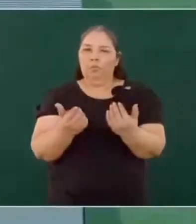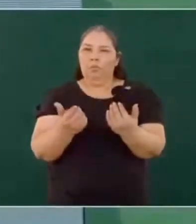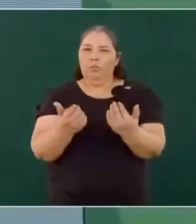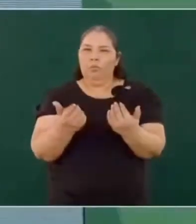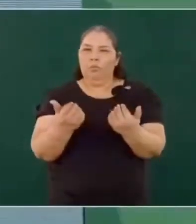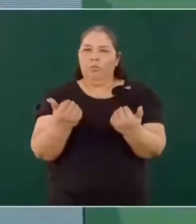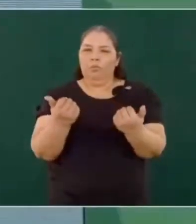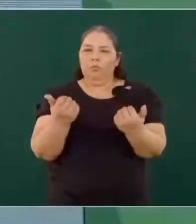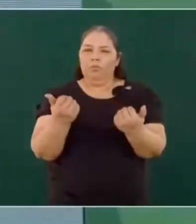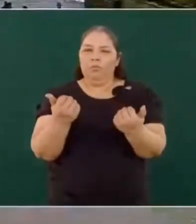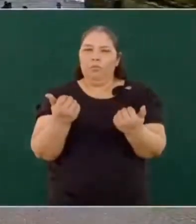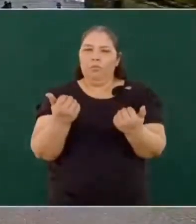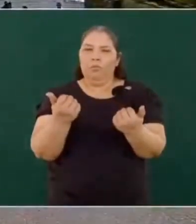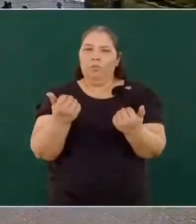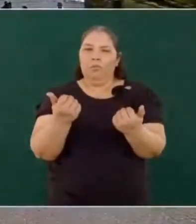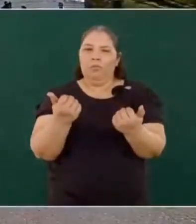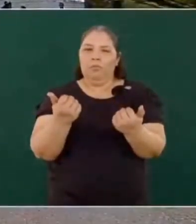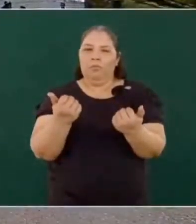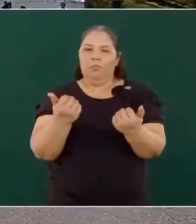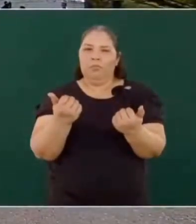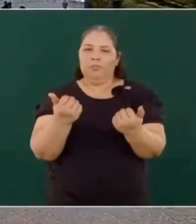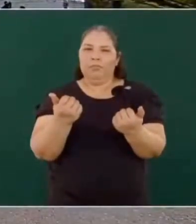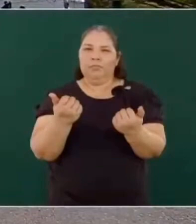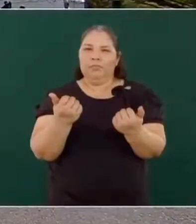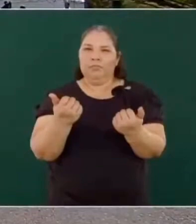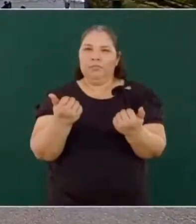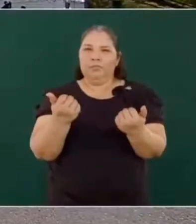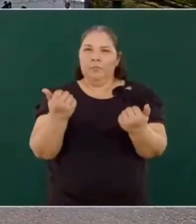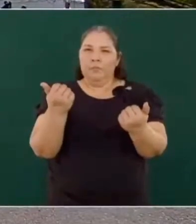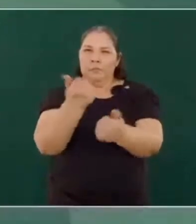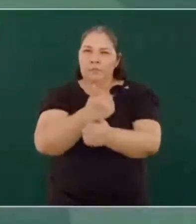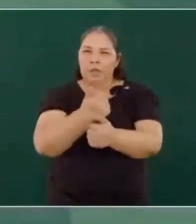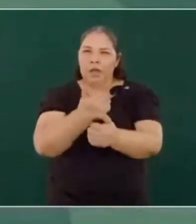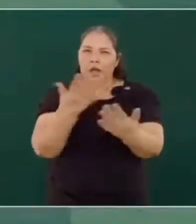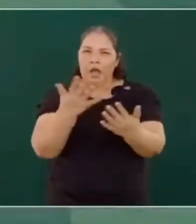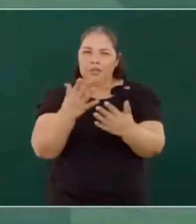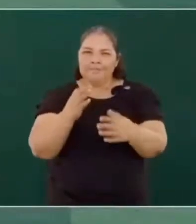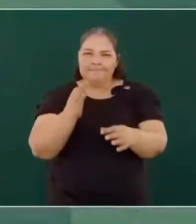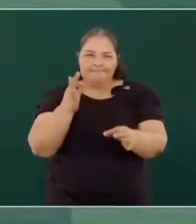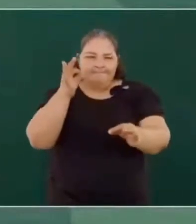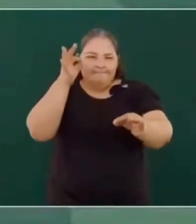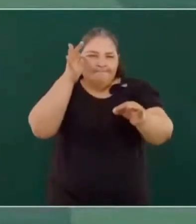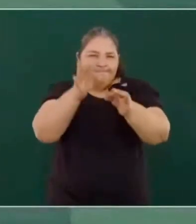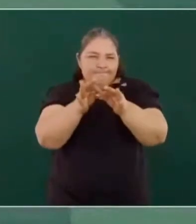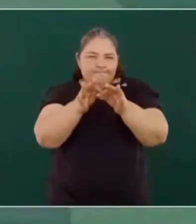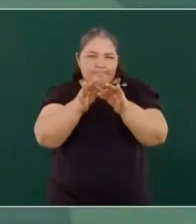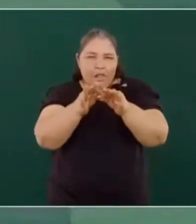el que se marque bien la frontera, la línea entre